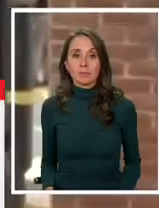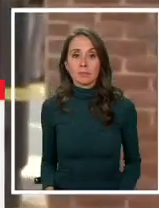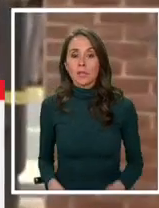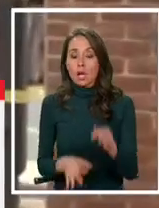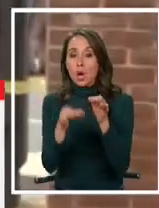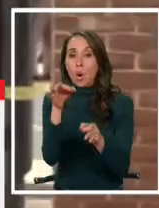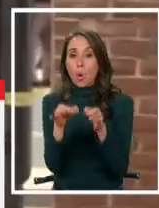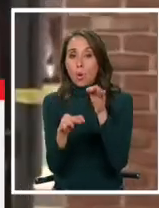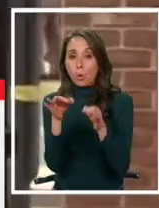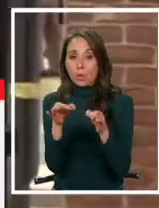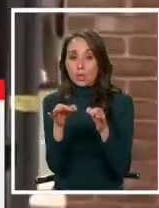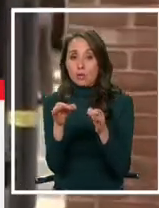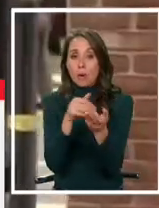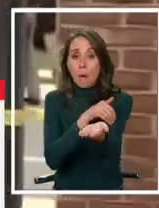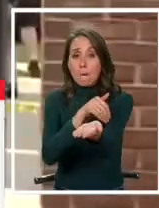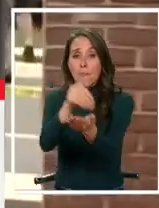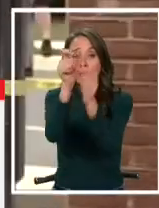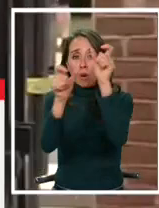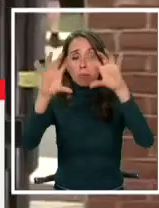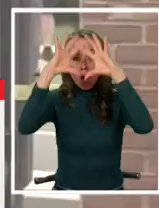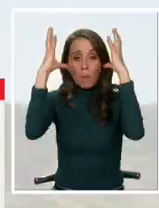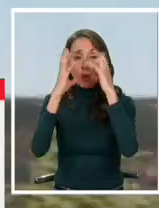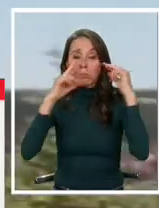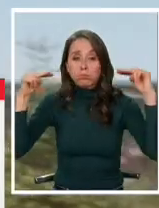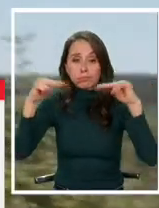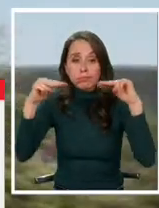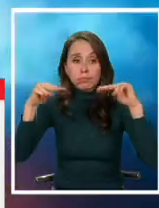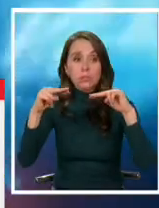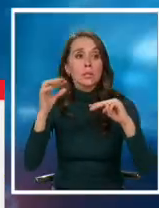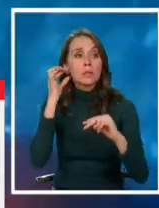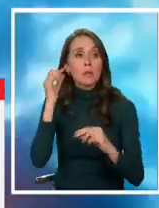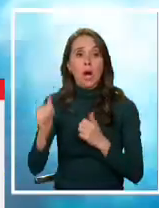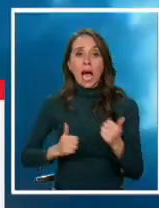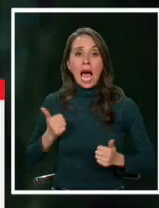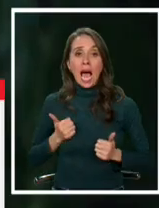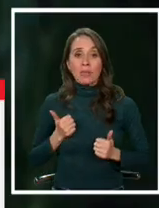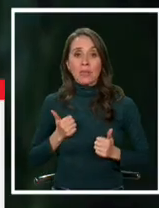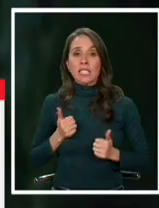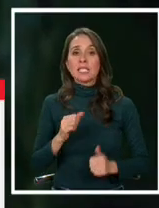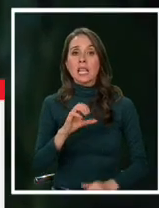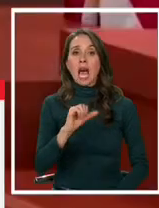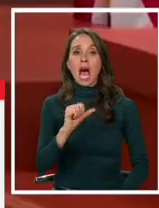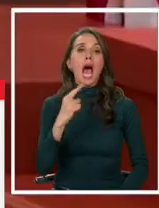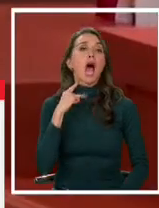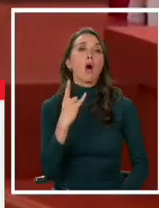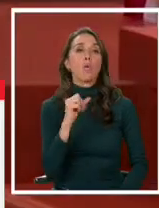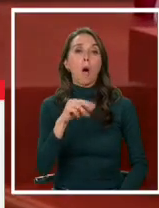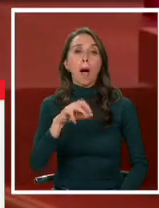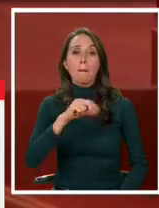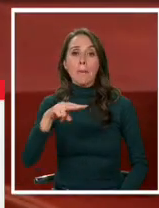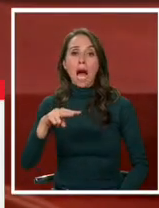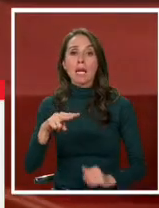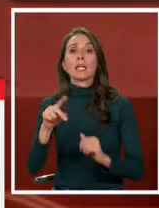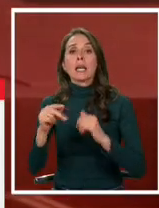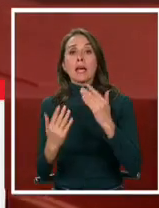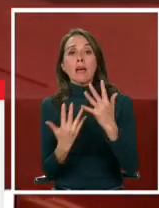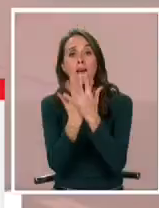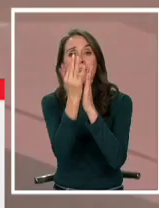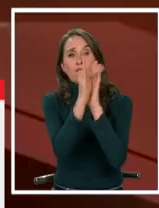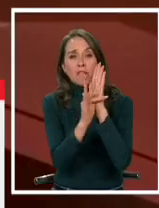un juicio que ha sido seguido por millones de personas y donde la actriz de aquaman ha recibido miles de mensajes agresivos desde